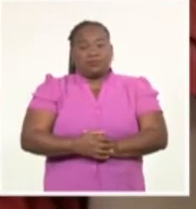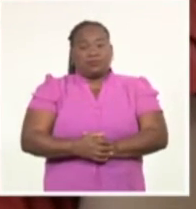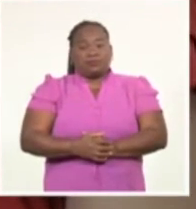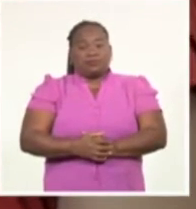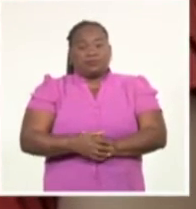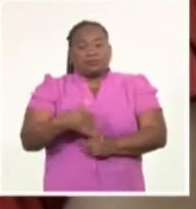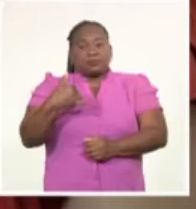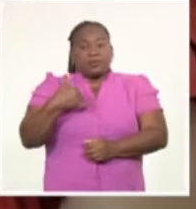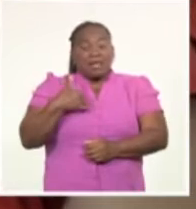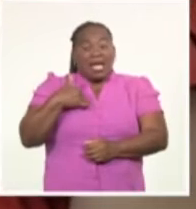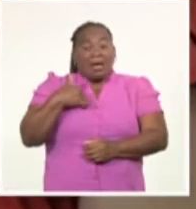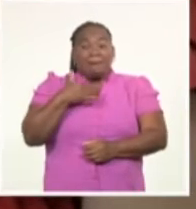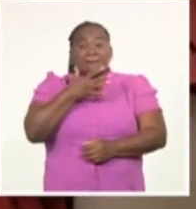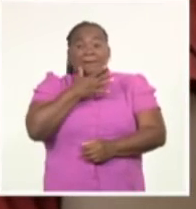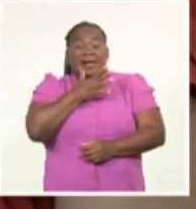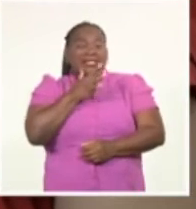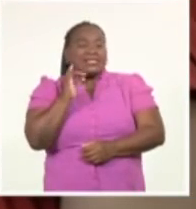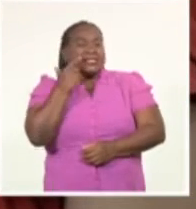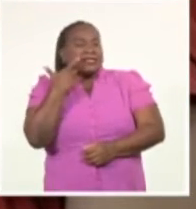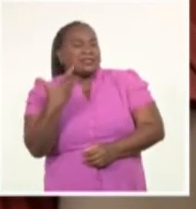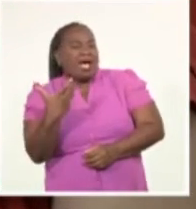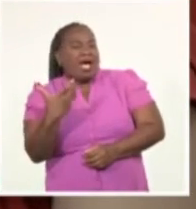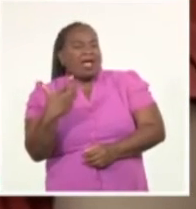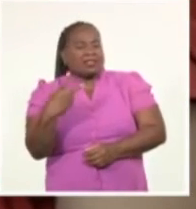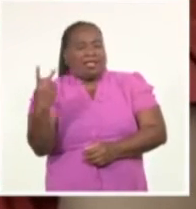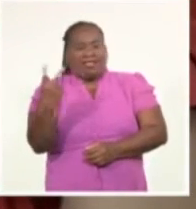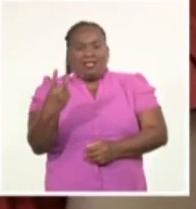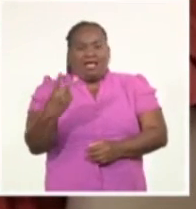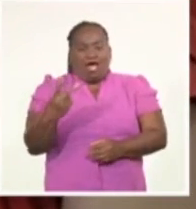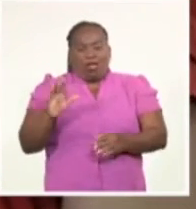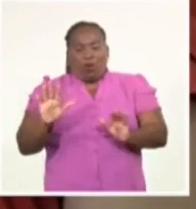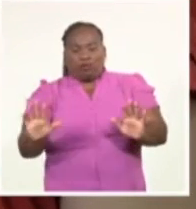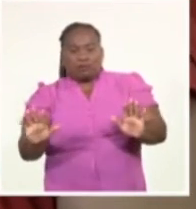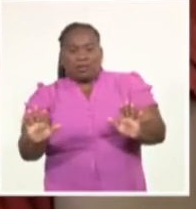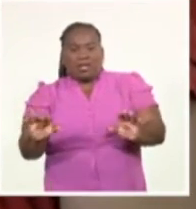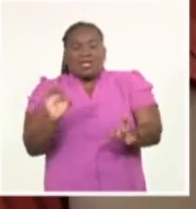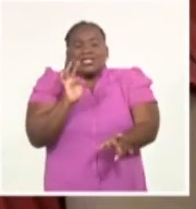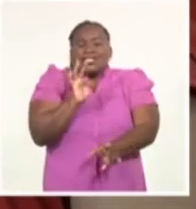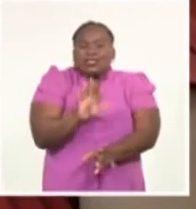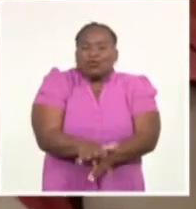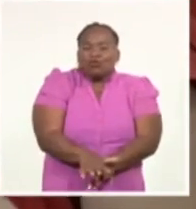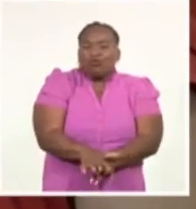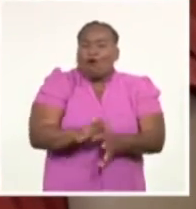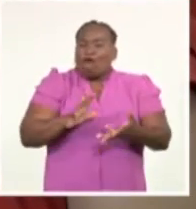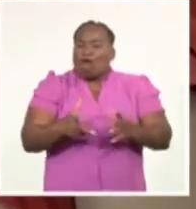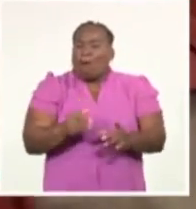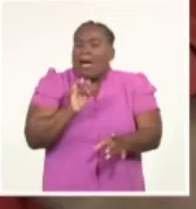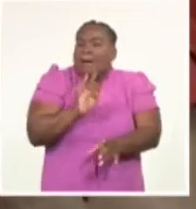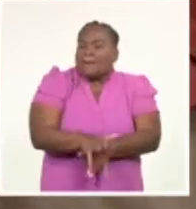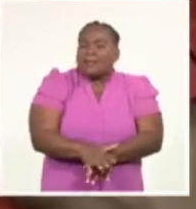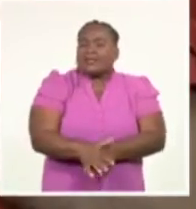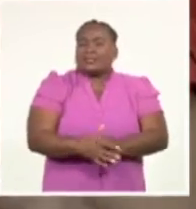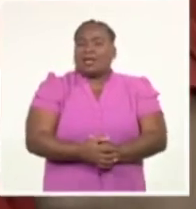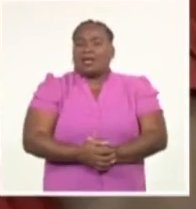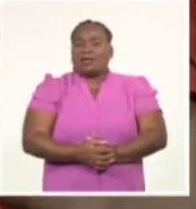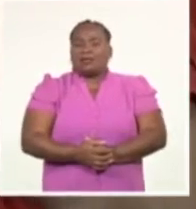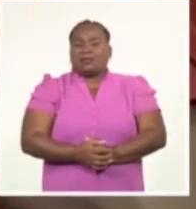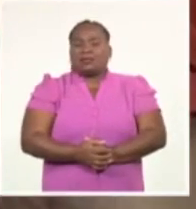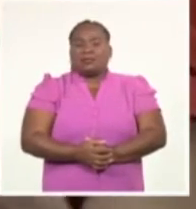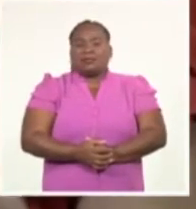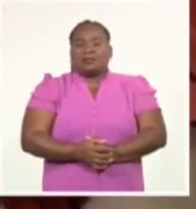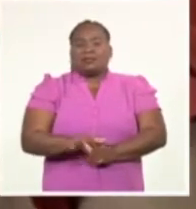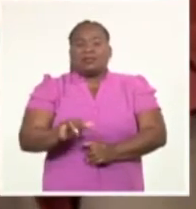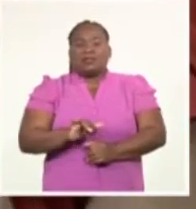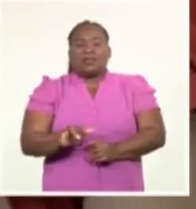mí me parece más interesante de estas dos versiones? Son las introducciones. O sea, las introducciones que son esos